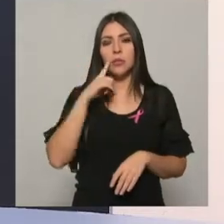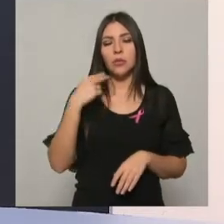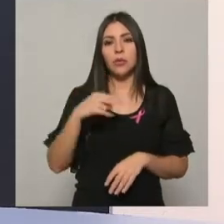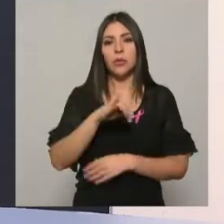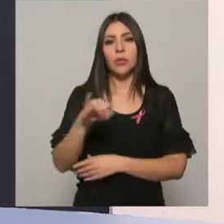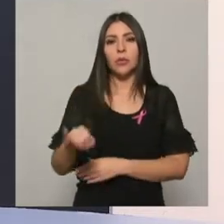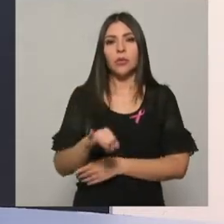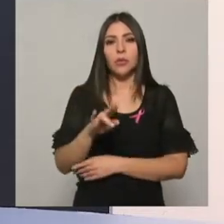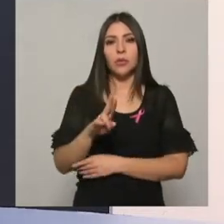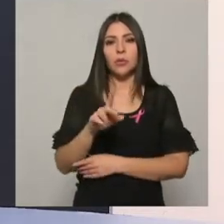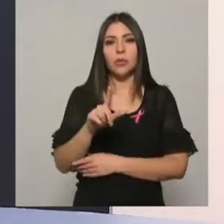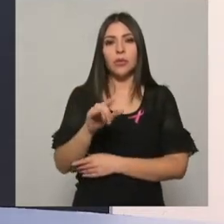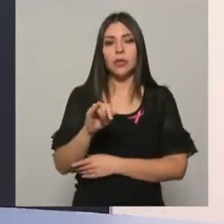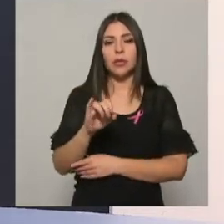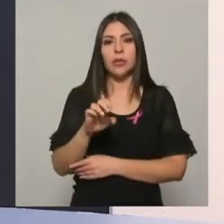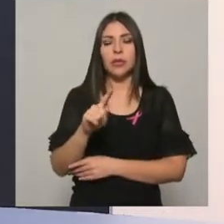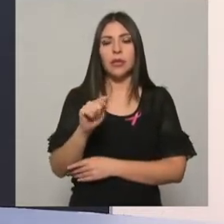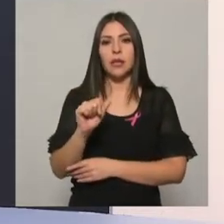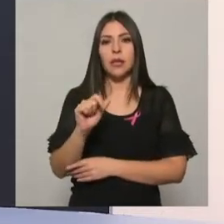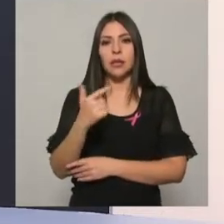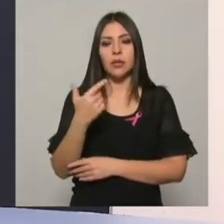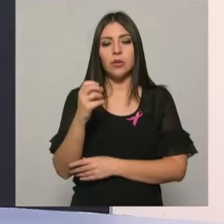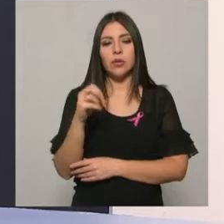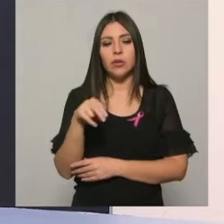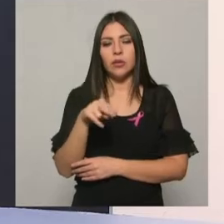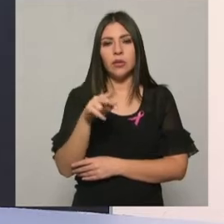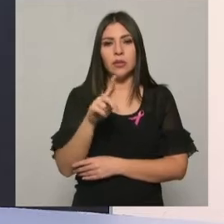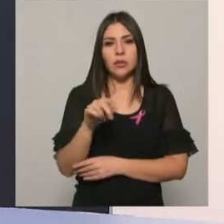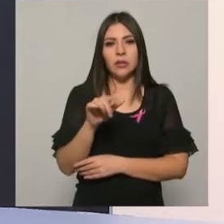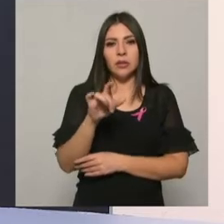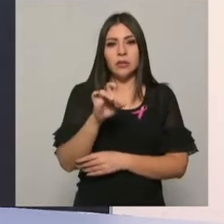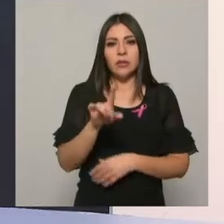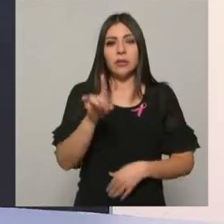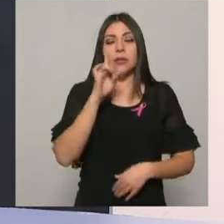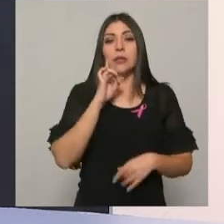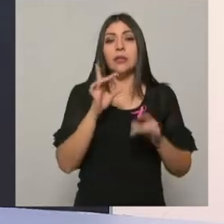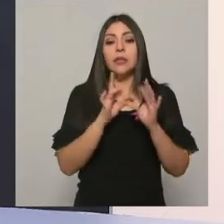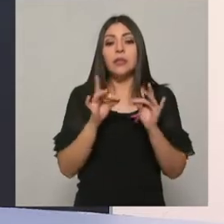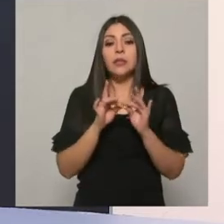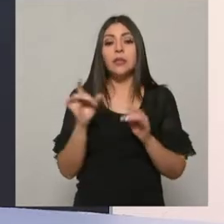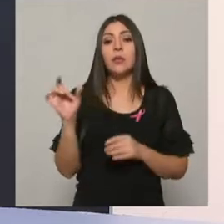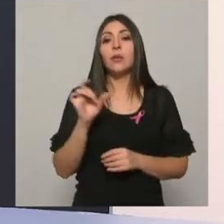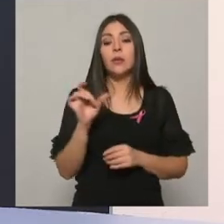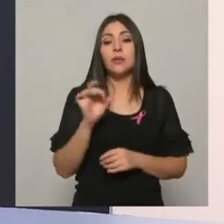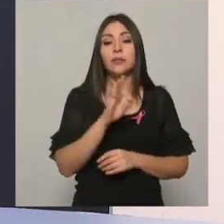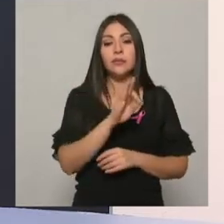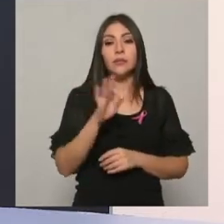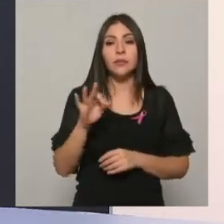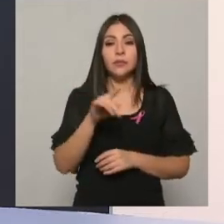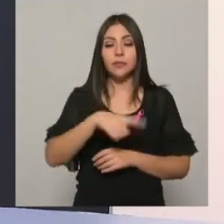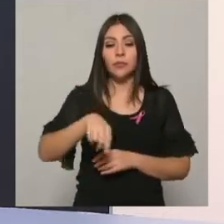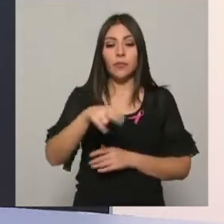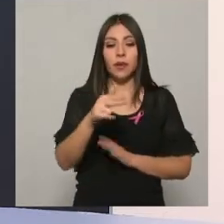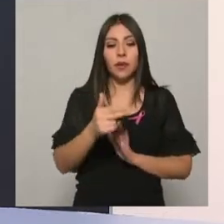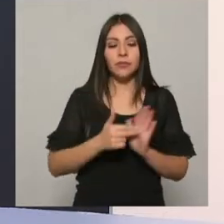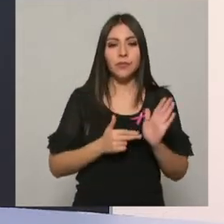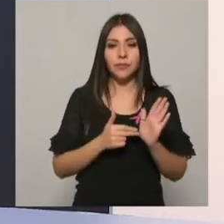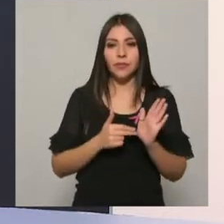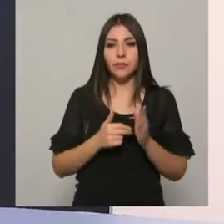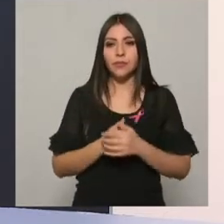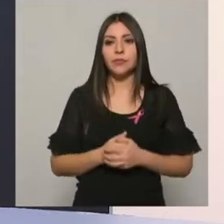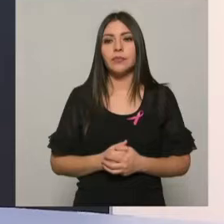la titular, porque ella comentaba que el día de la fecha en que se habían firmado